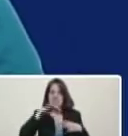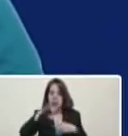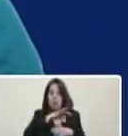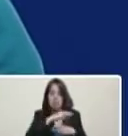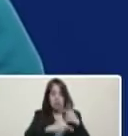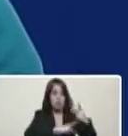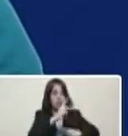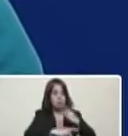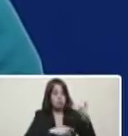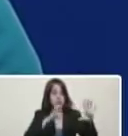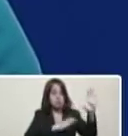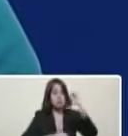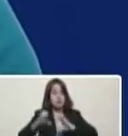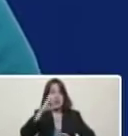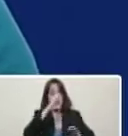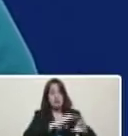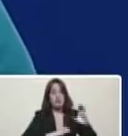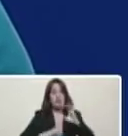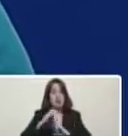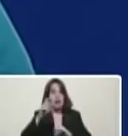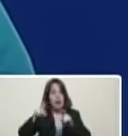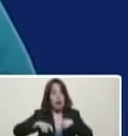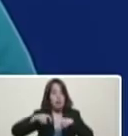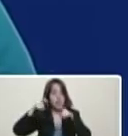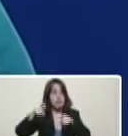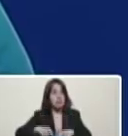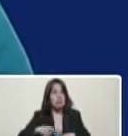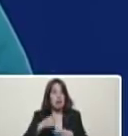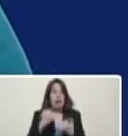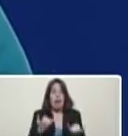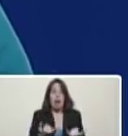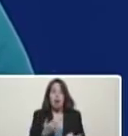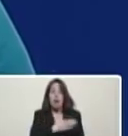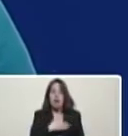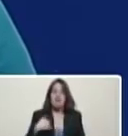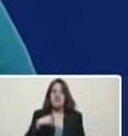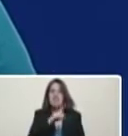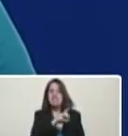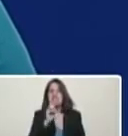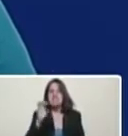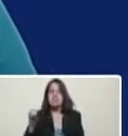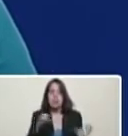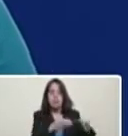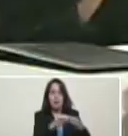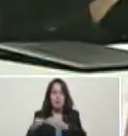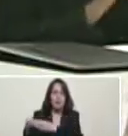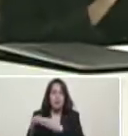Científica Campesina es llevar a 100 núcleos en los próximos 2 años.